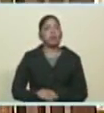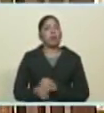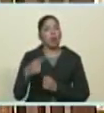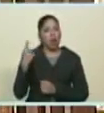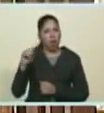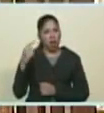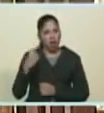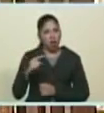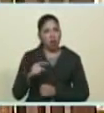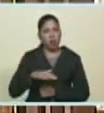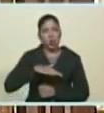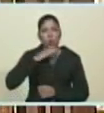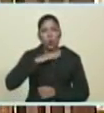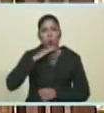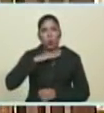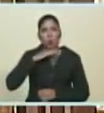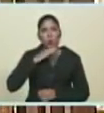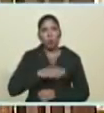capacidad de